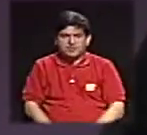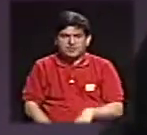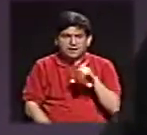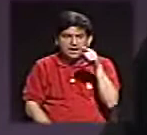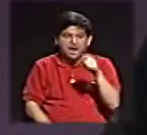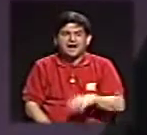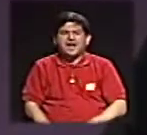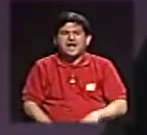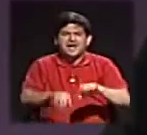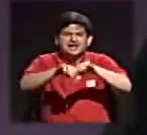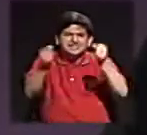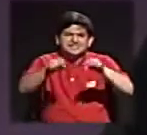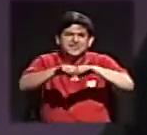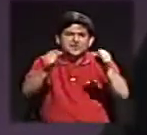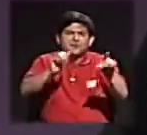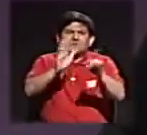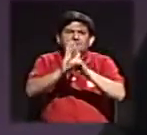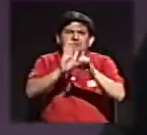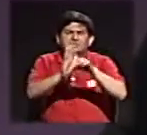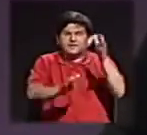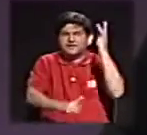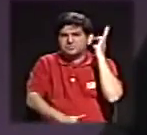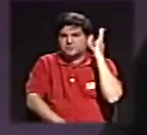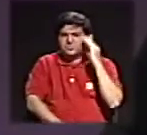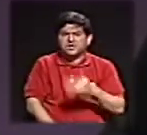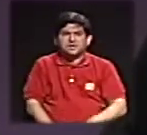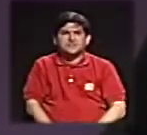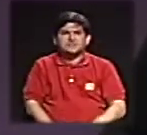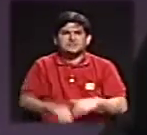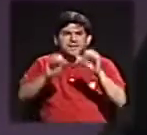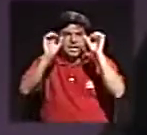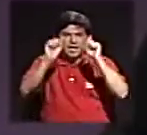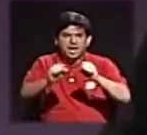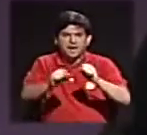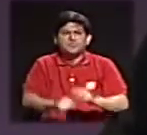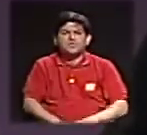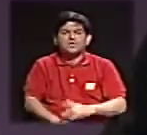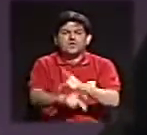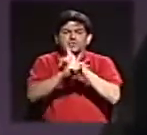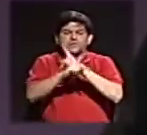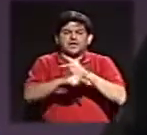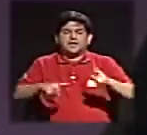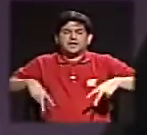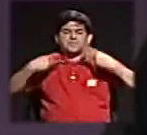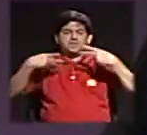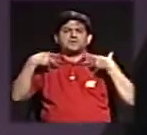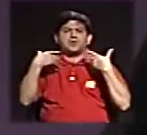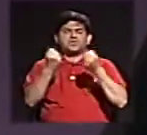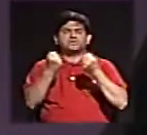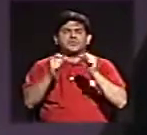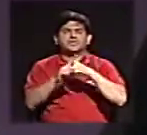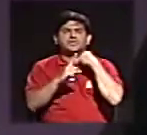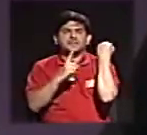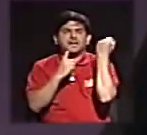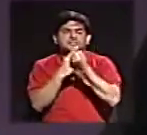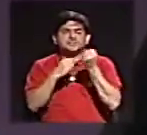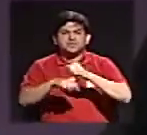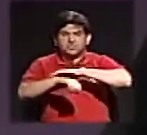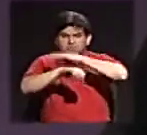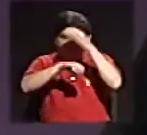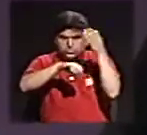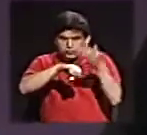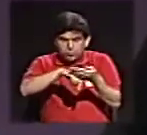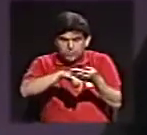está violentando el derecho de las mujeres a que se les proteja la vida o la salud cuando hay un